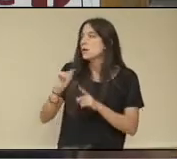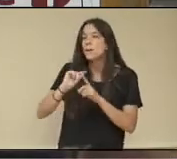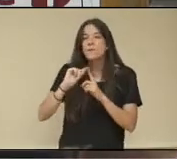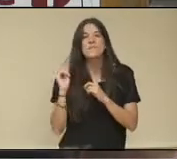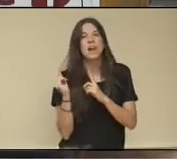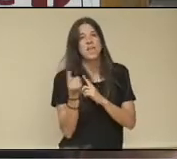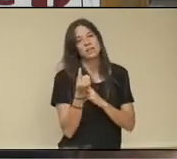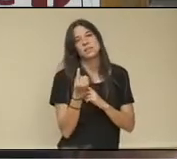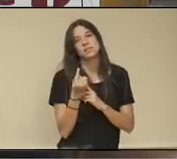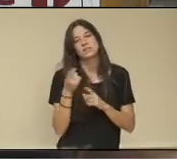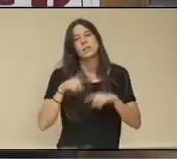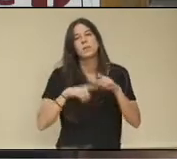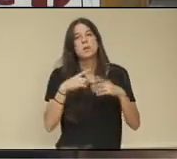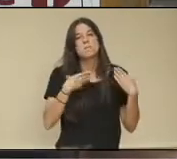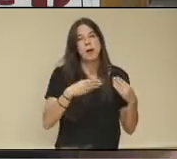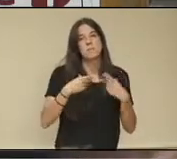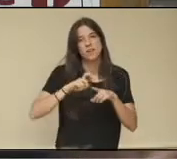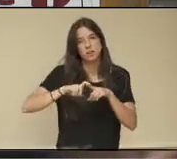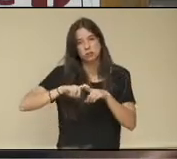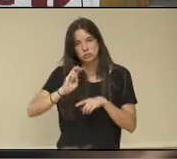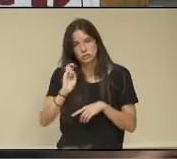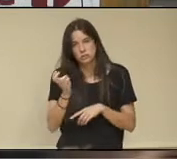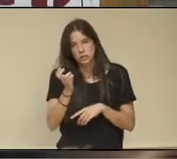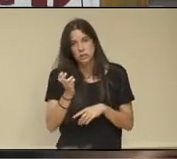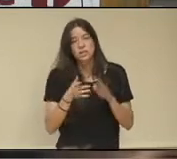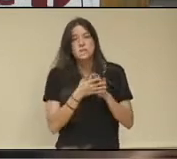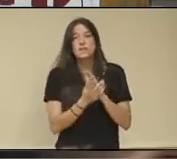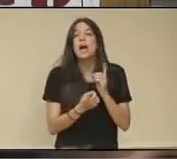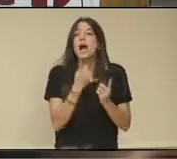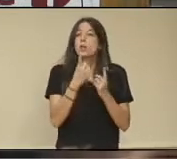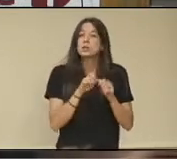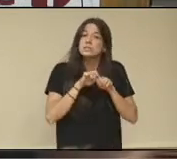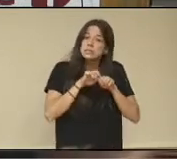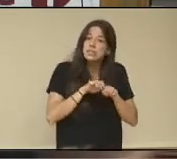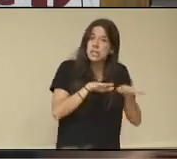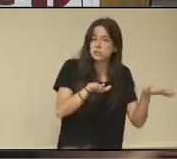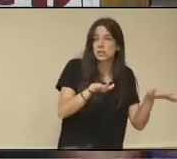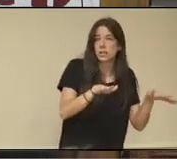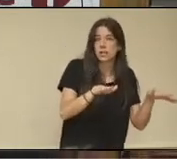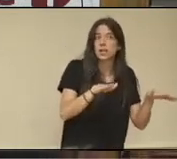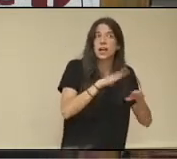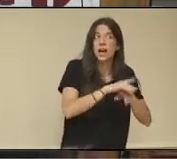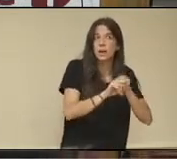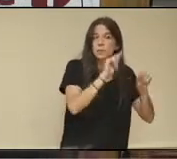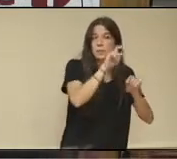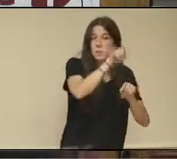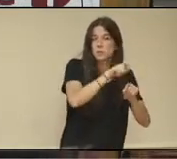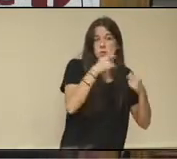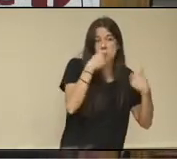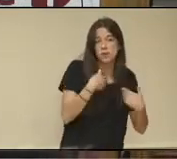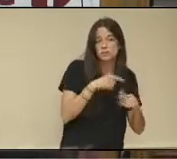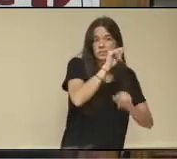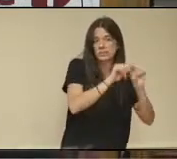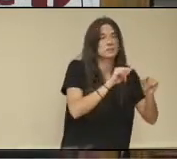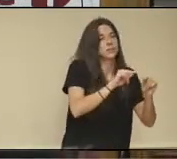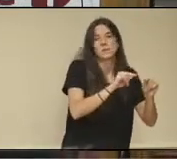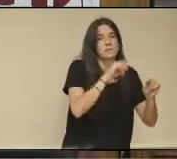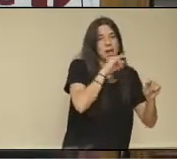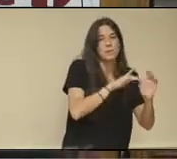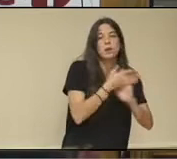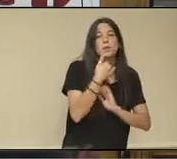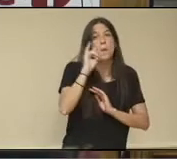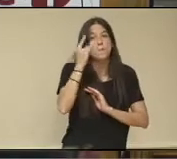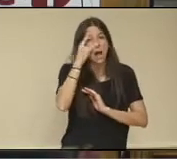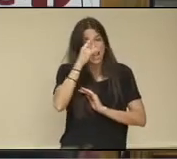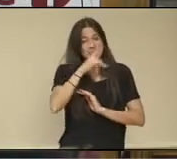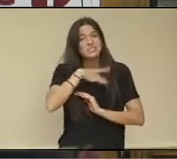en distintos mamíferos que no se transmiten muy mal entre humanos. Pueden transmitirnos la tuberculosis las vacas,